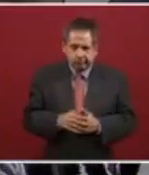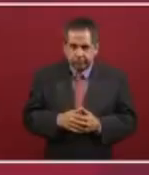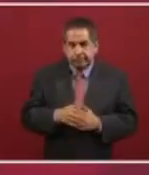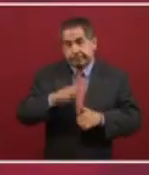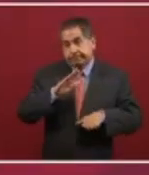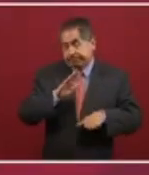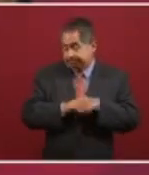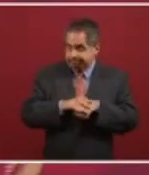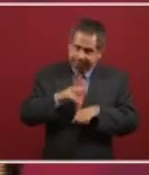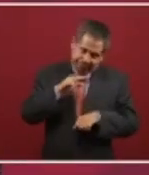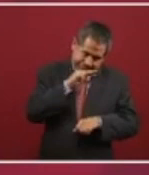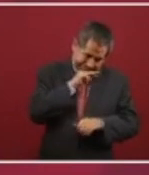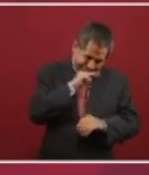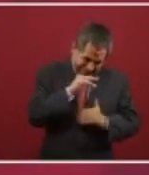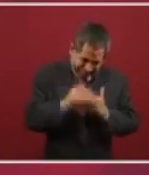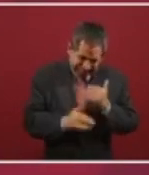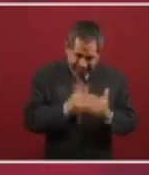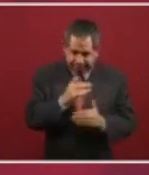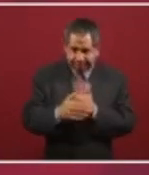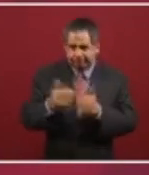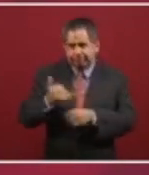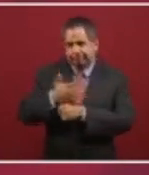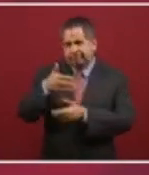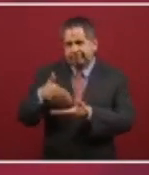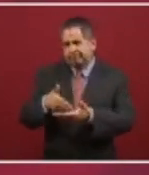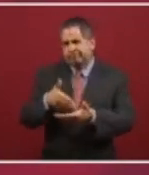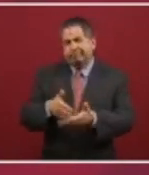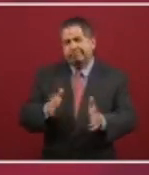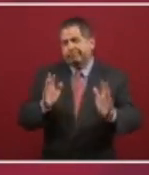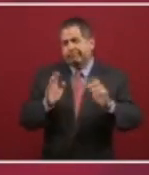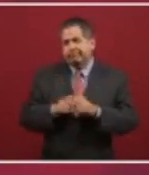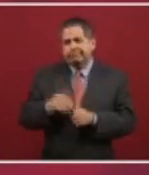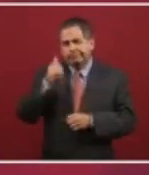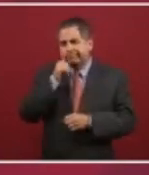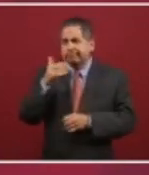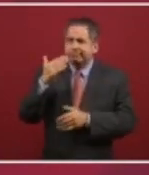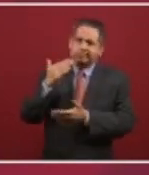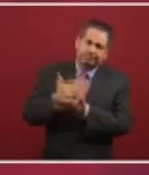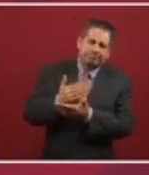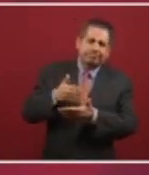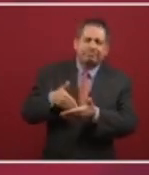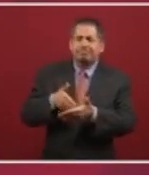andar poniendo obstáculos a todo.